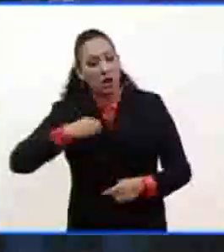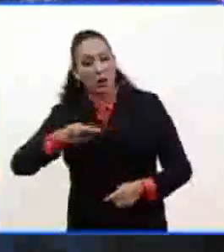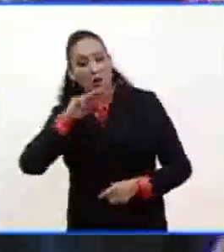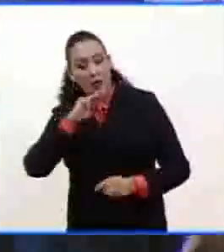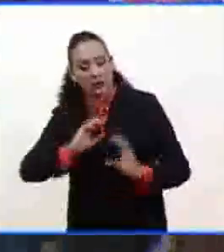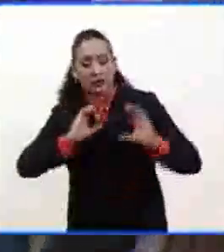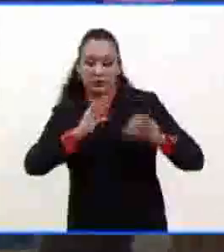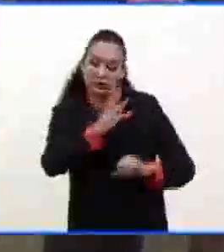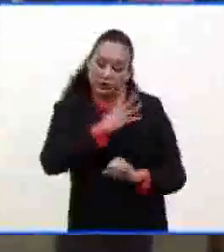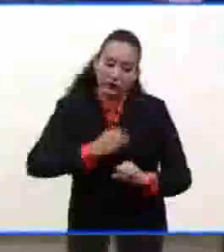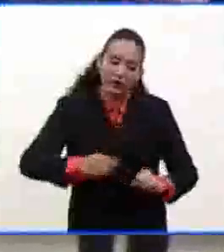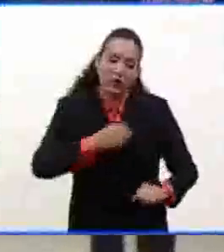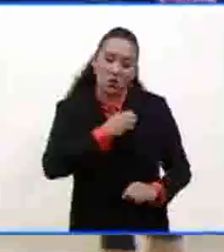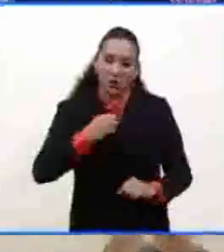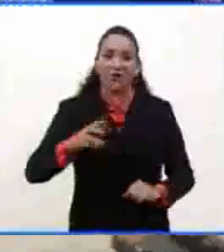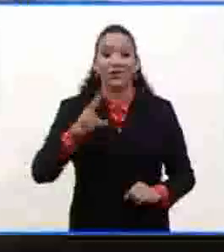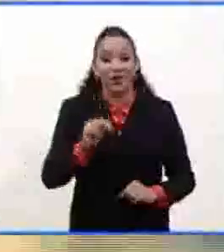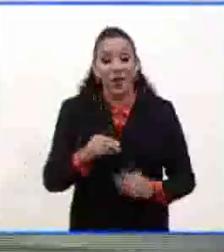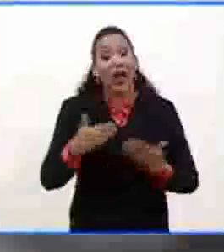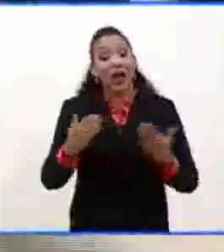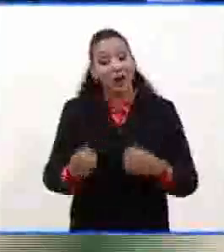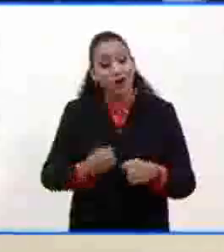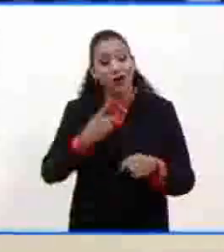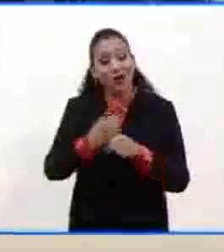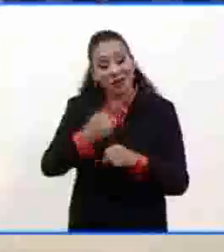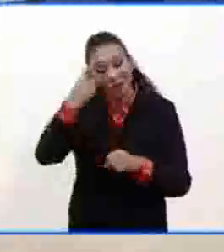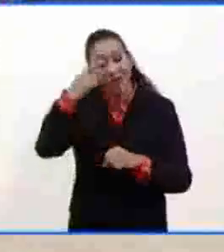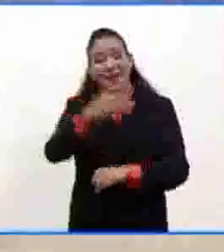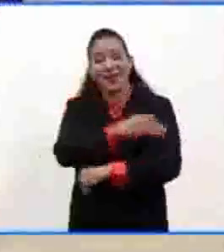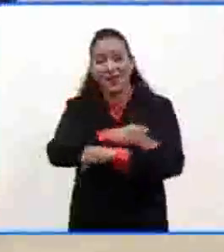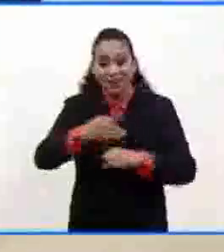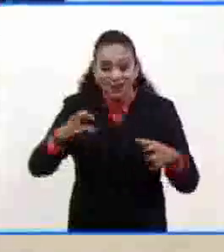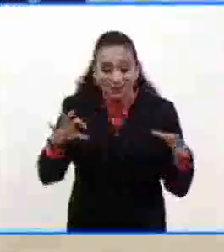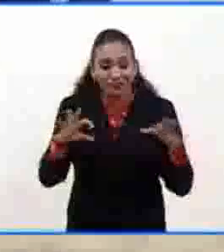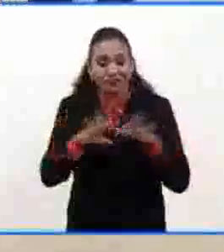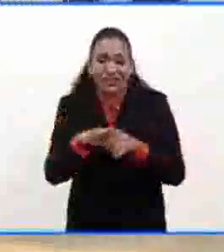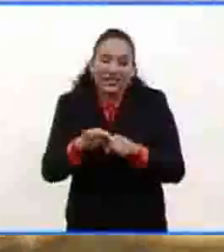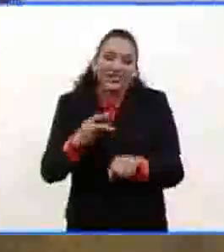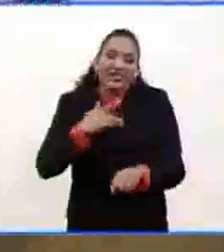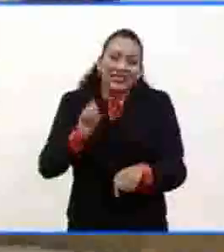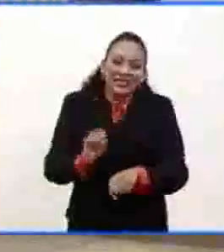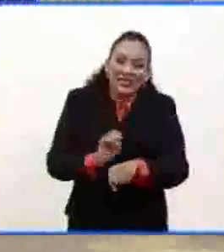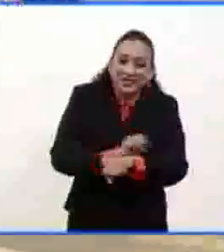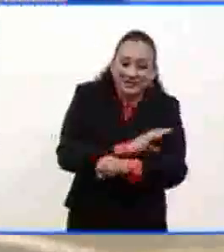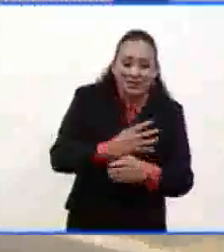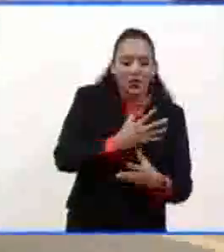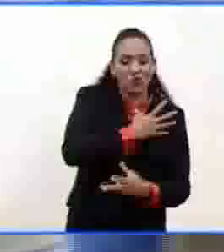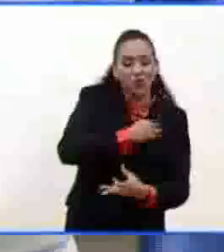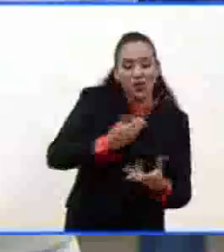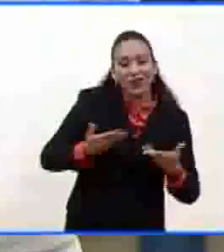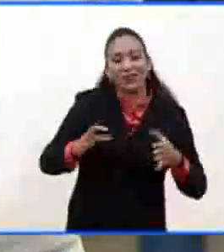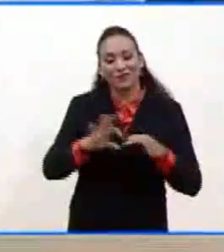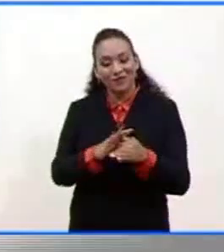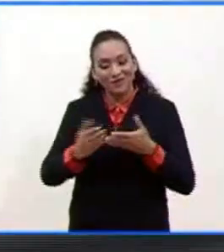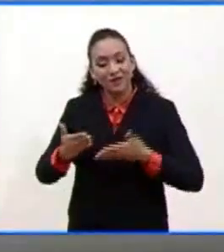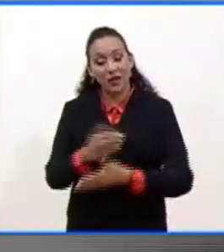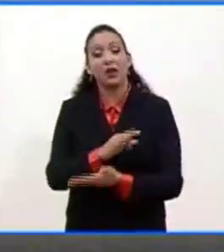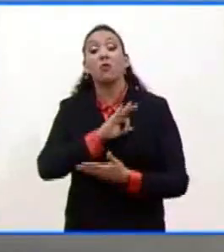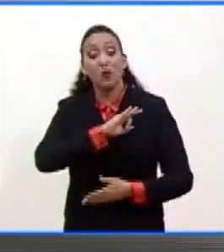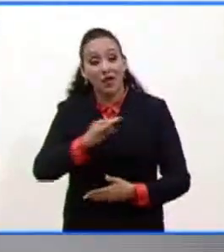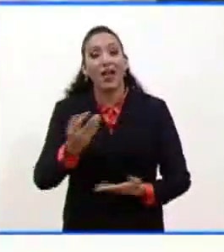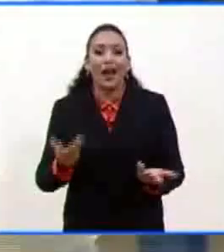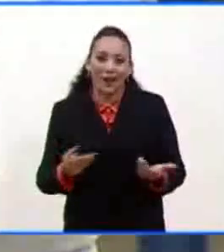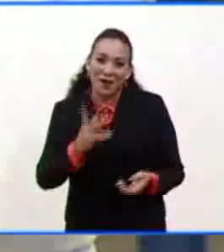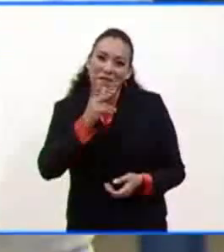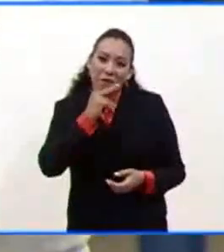o biológica, sino como una oportunidad para establecer una conexión emocional profunda y construir relaciones